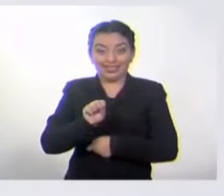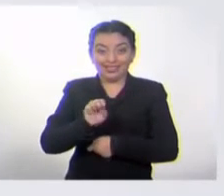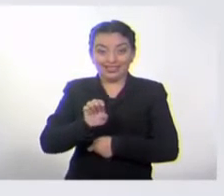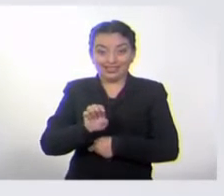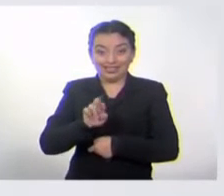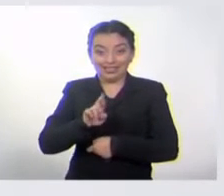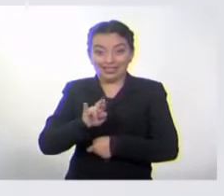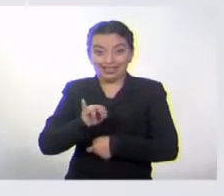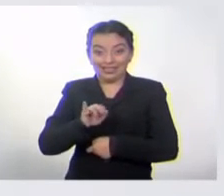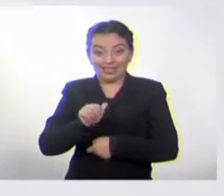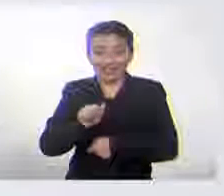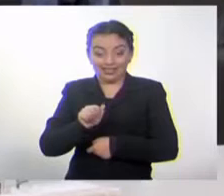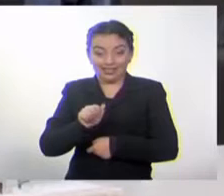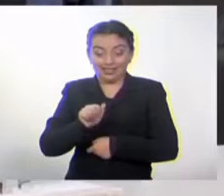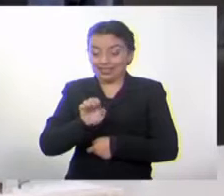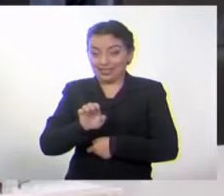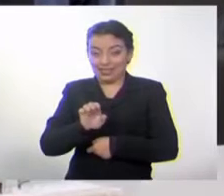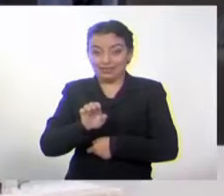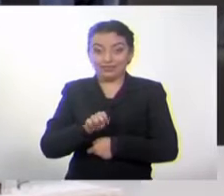encendemos el interruptor.